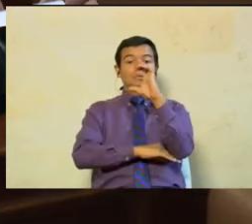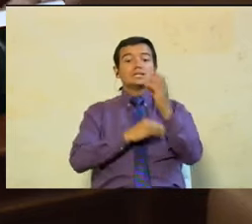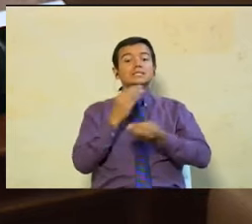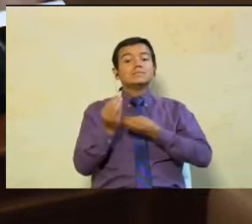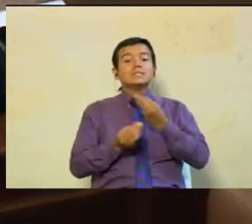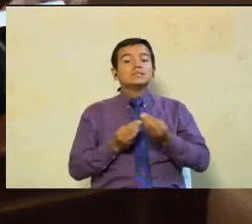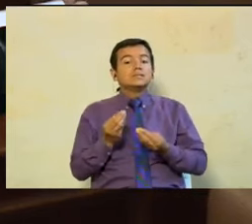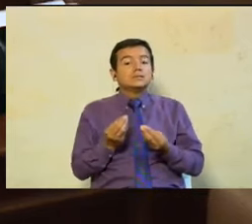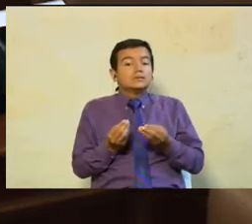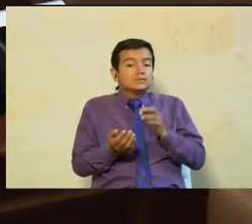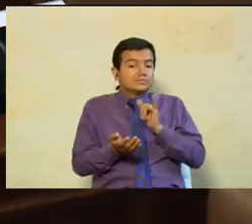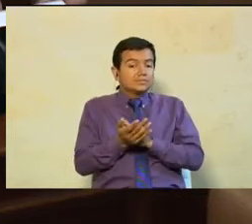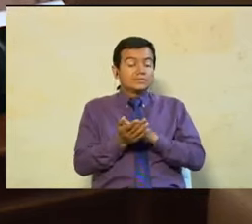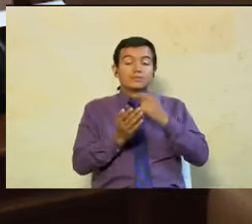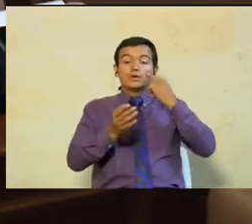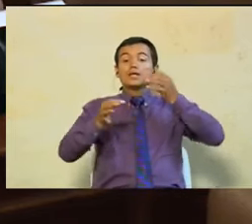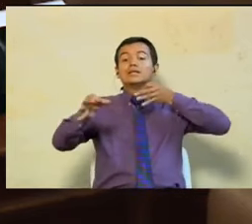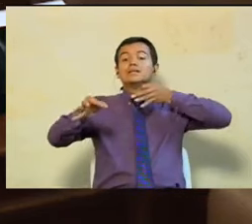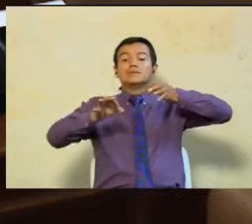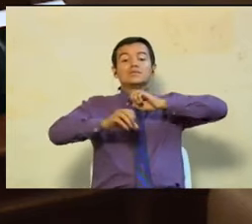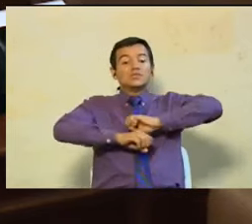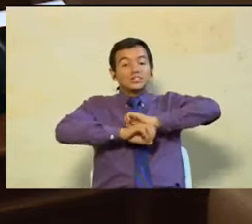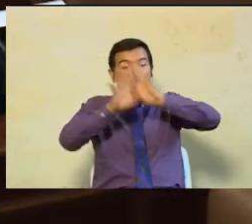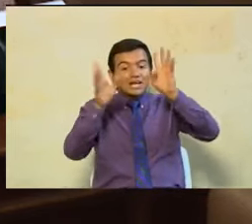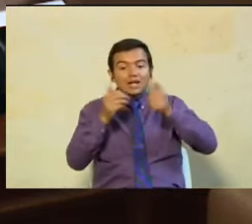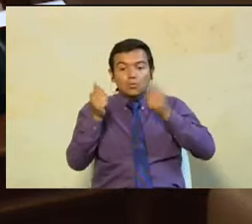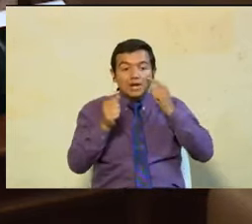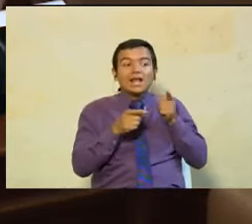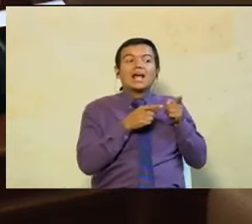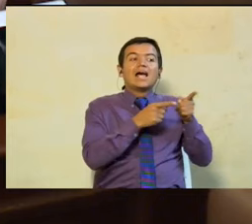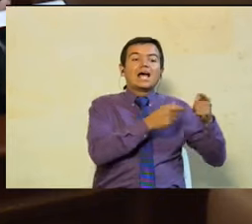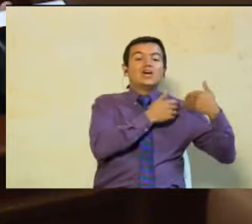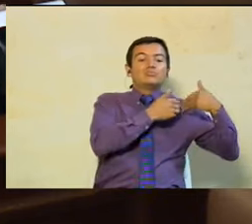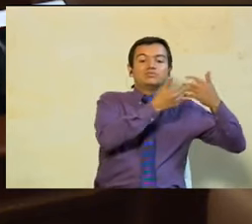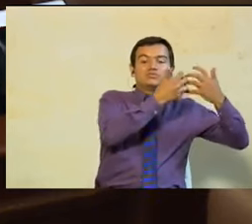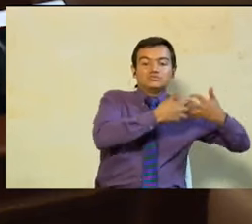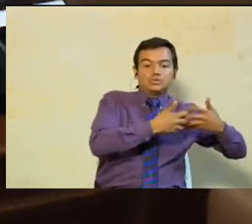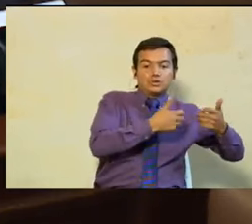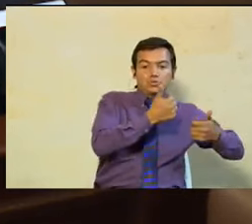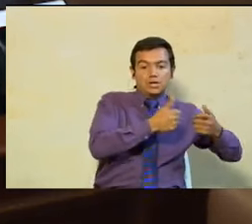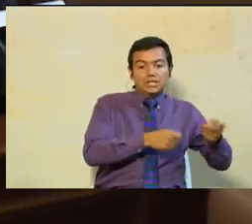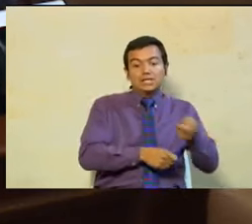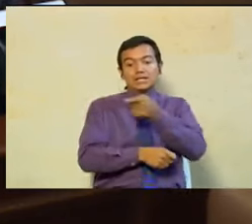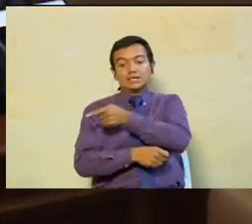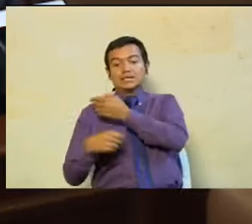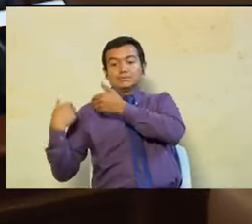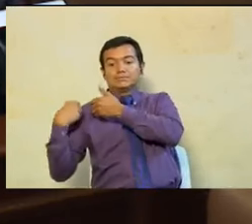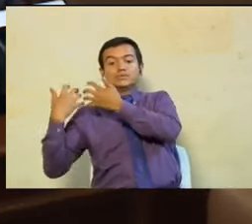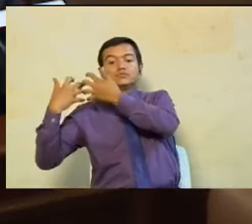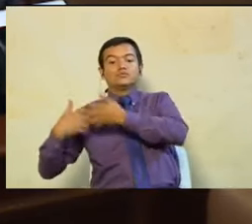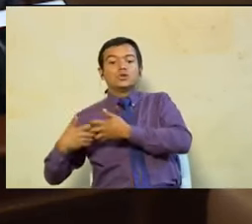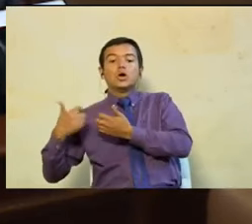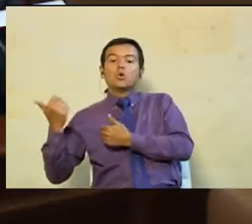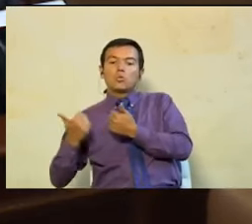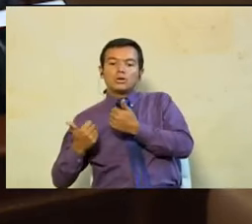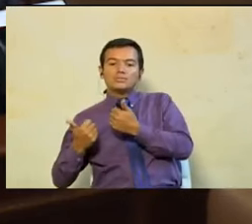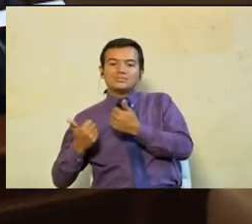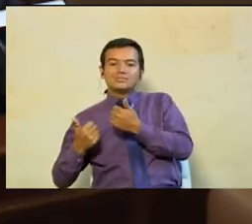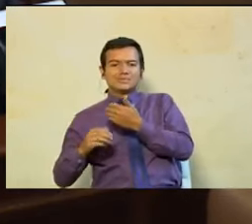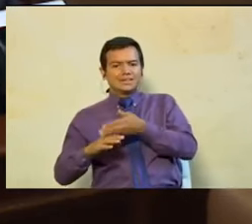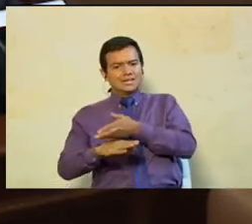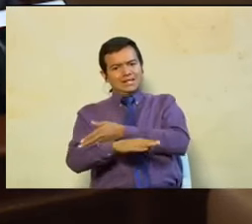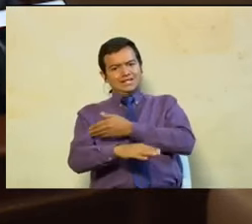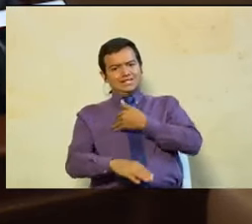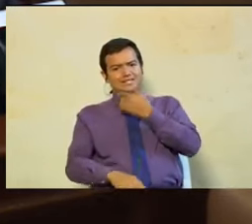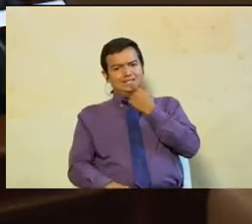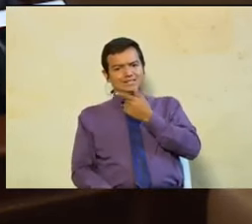poniéndole Claridad a Cuál terreno es de uno y Cuál terreno es del otro yo creo que alguen hace un